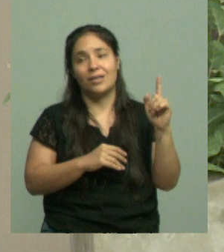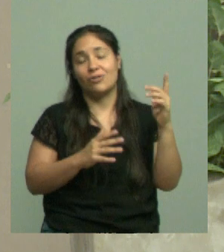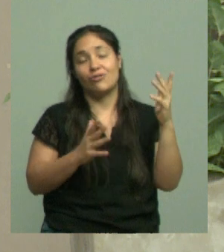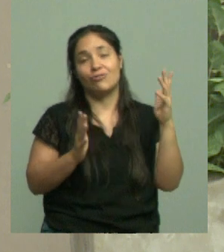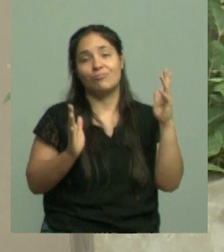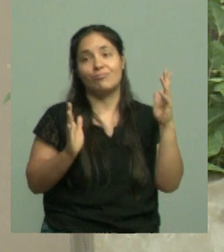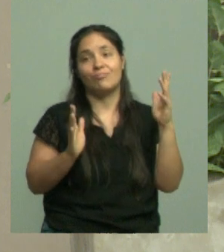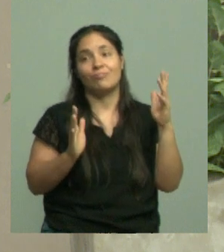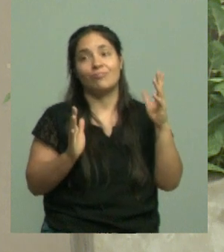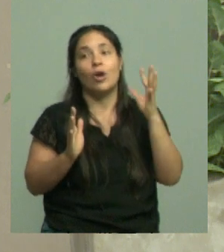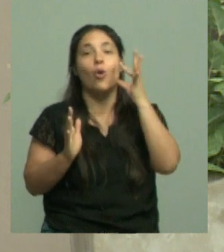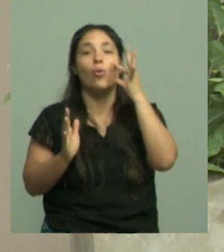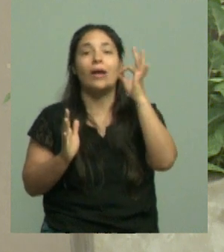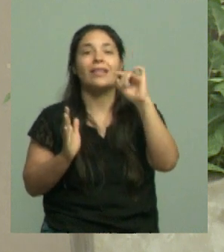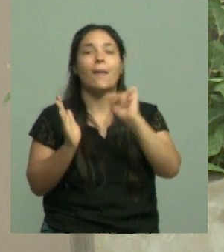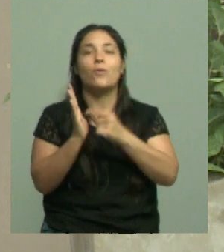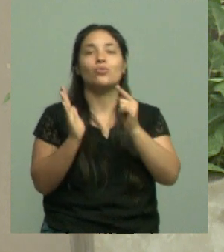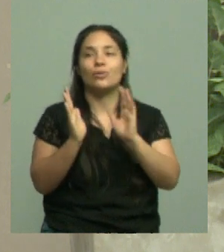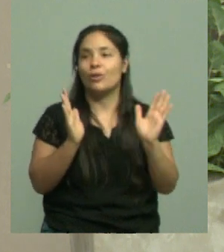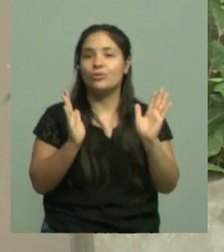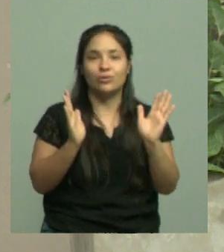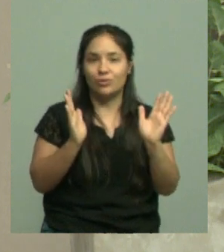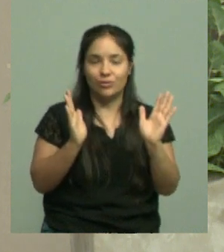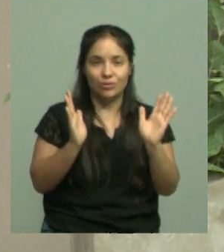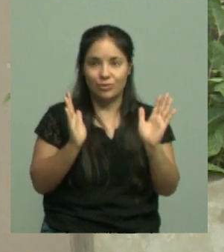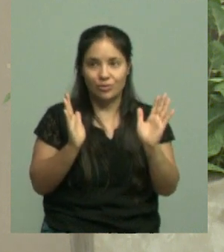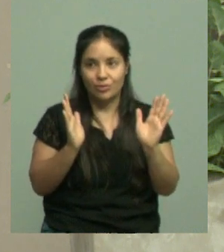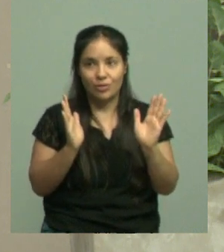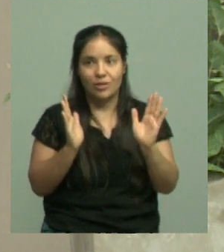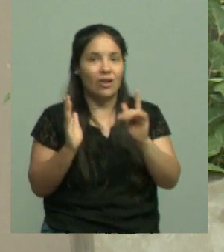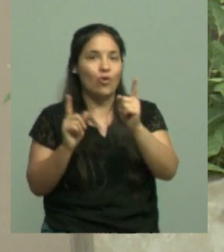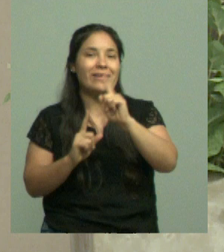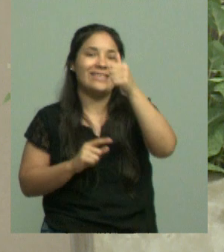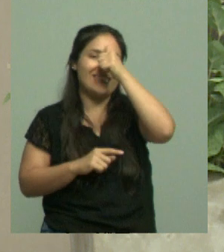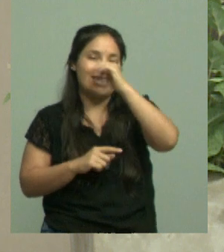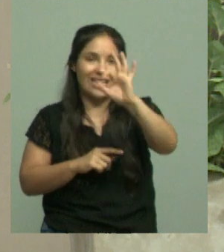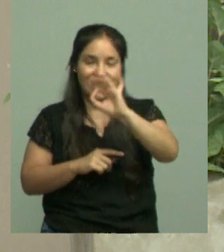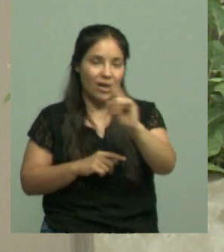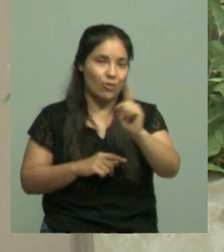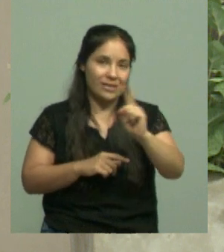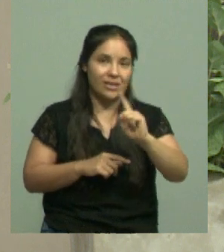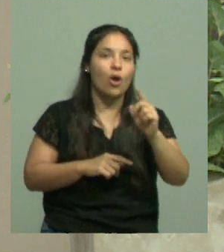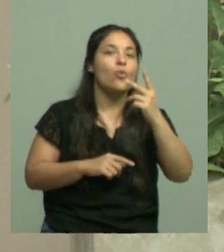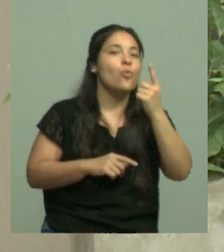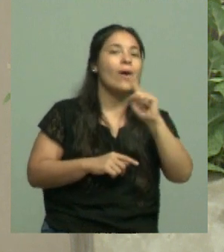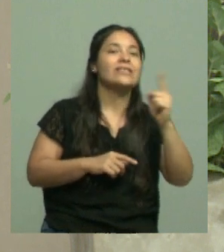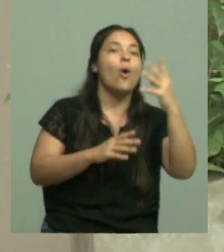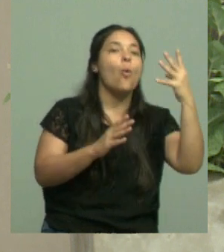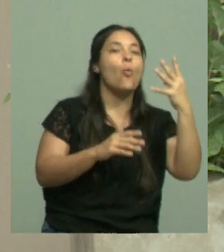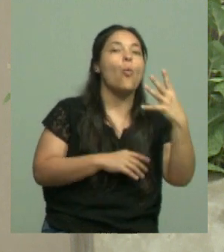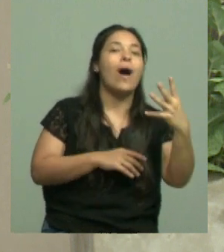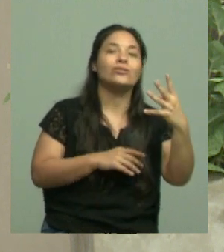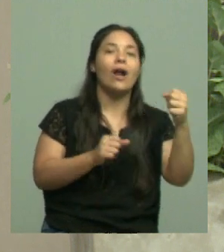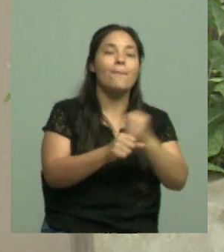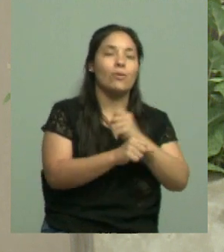le pondría 40 puntos, o sea, no 60 puntos, ¿no? No un 4 de aprobado, sino un 4 de que